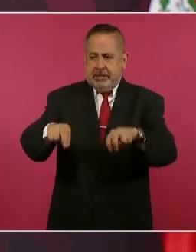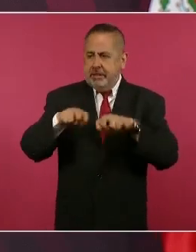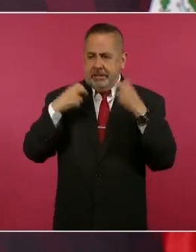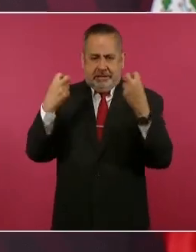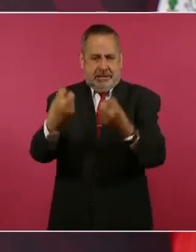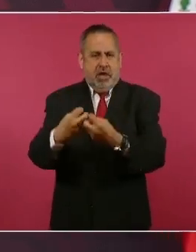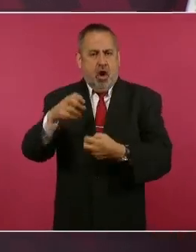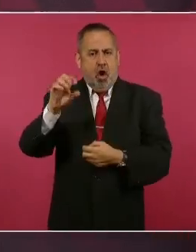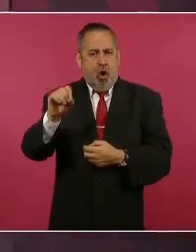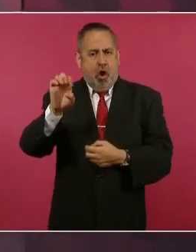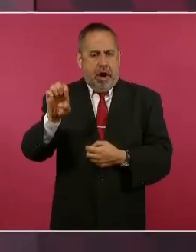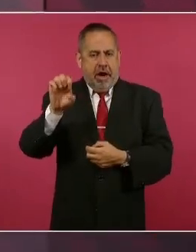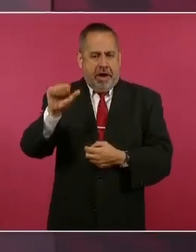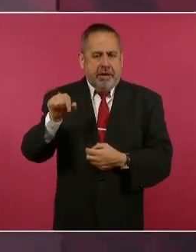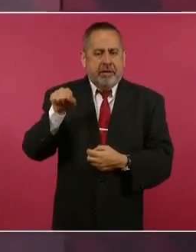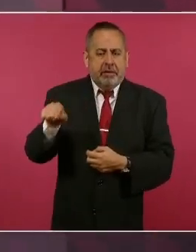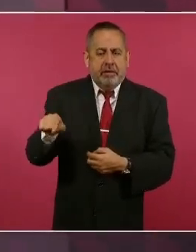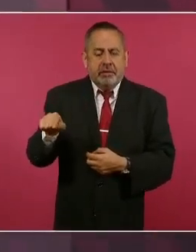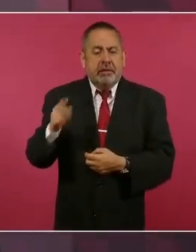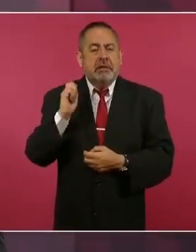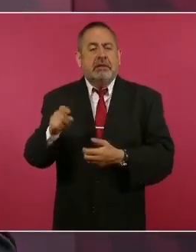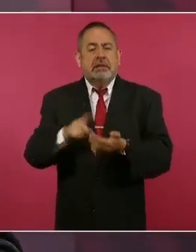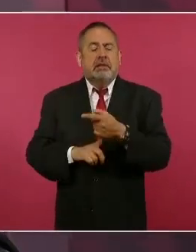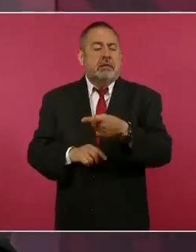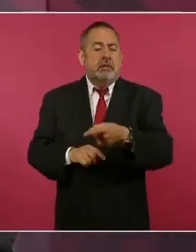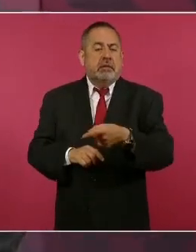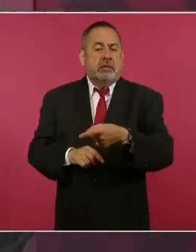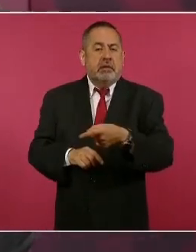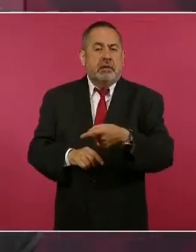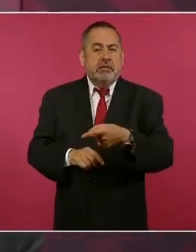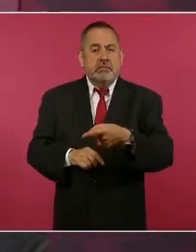incluso el